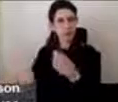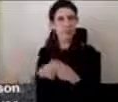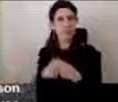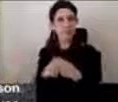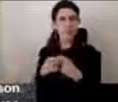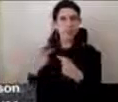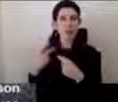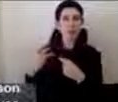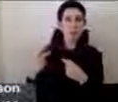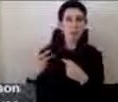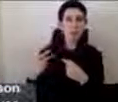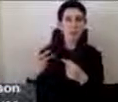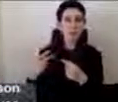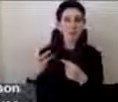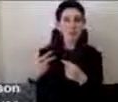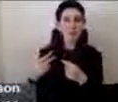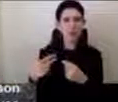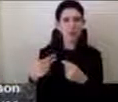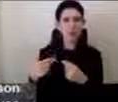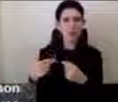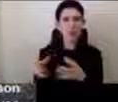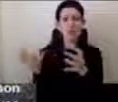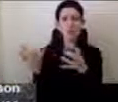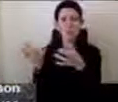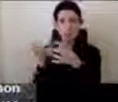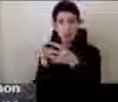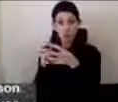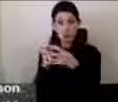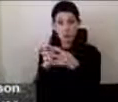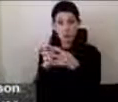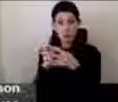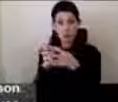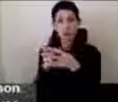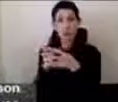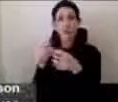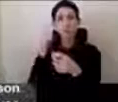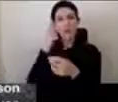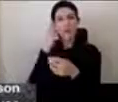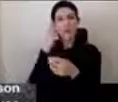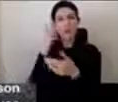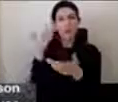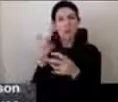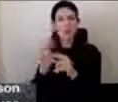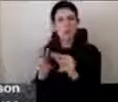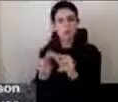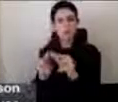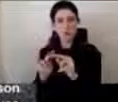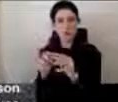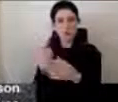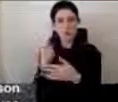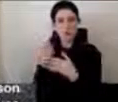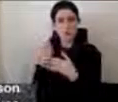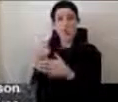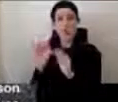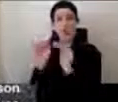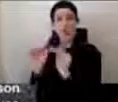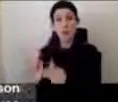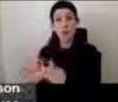atribuir cualidades al equipo considerando su desempeño y apoyar al ayudar al equipo a conseguir los